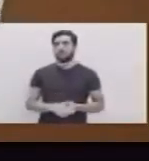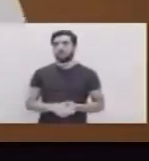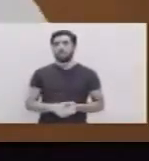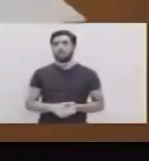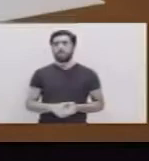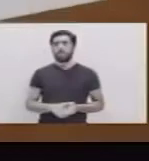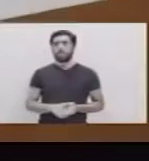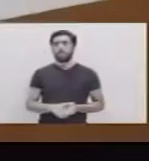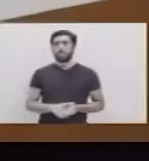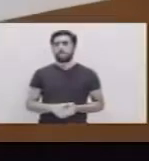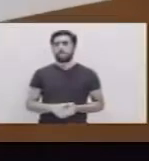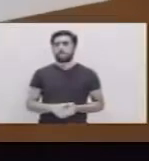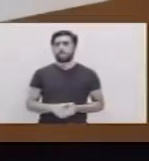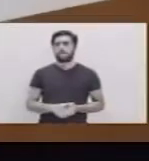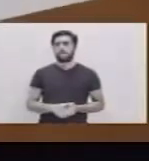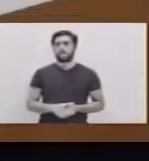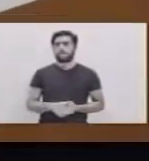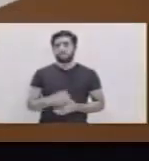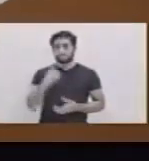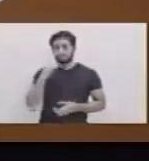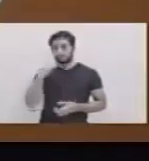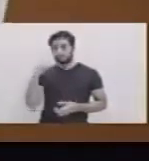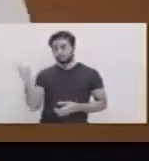y voy a trazar una circunferencia